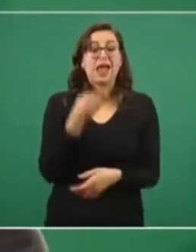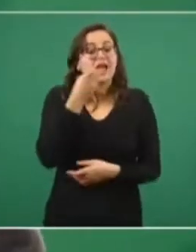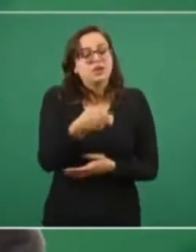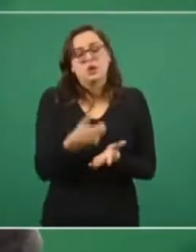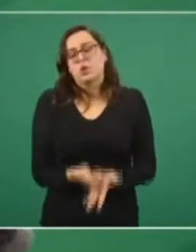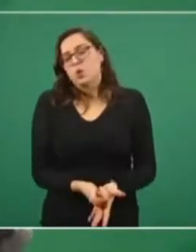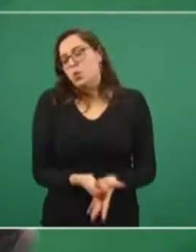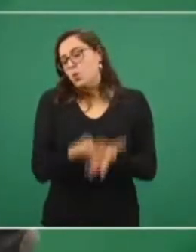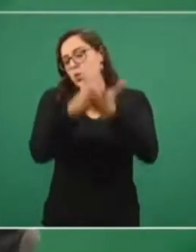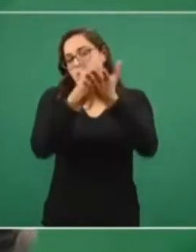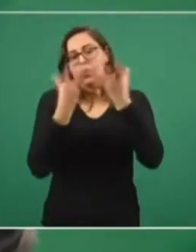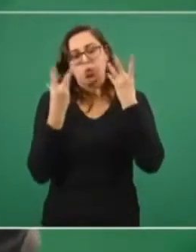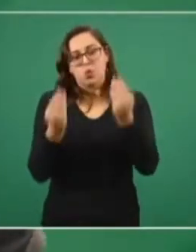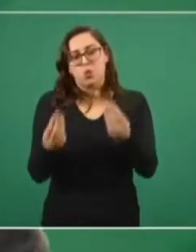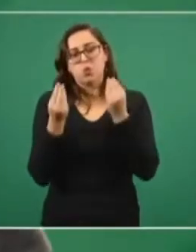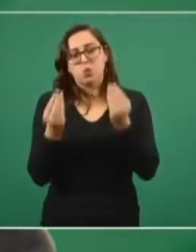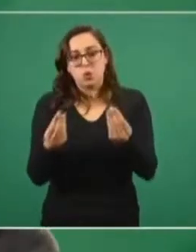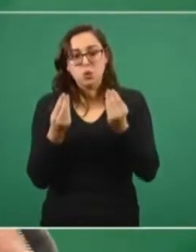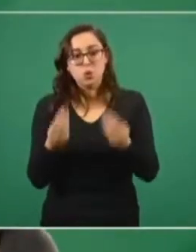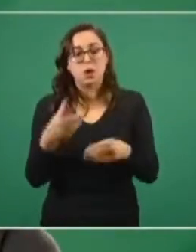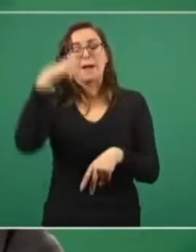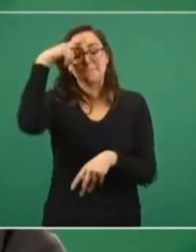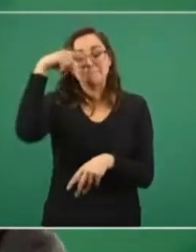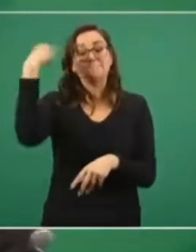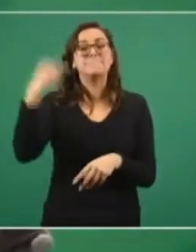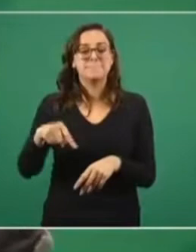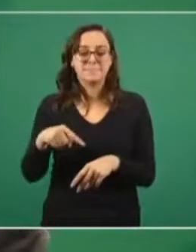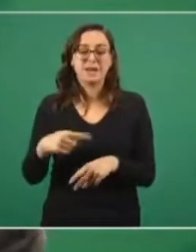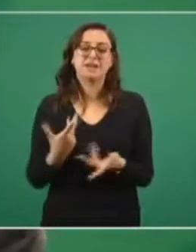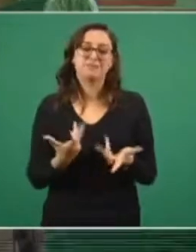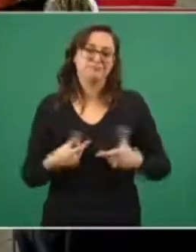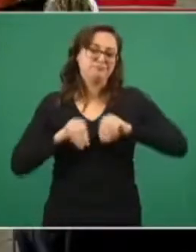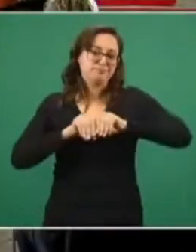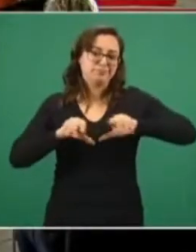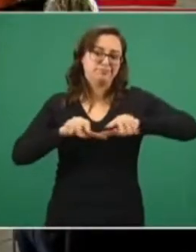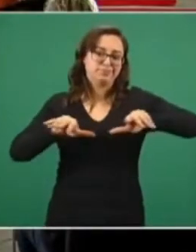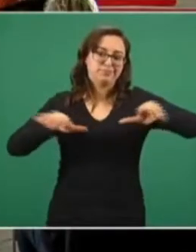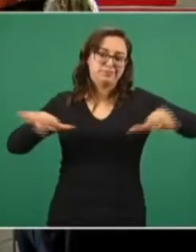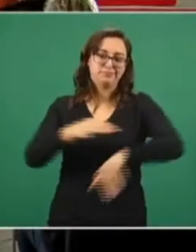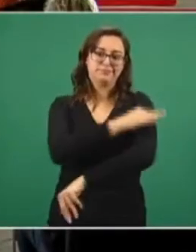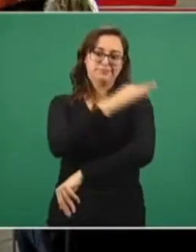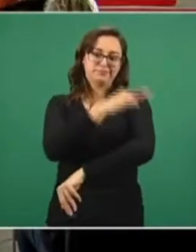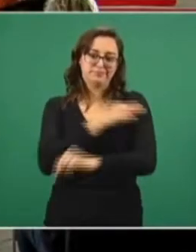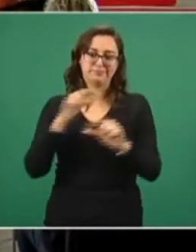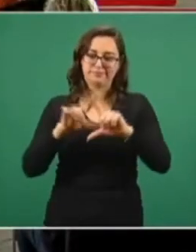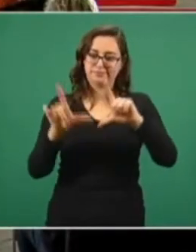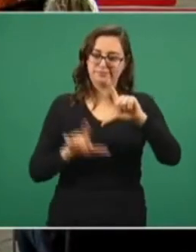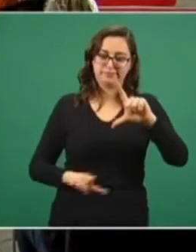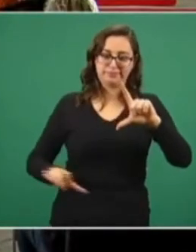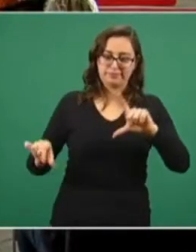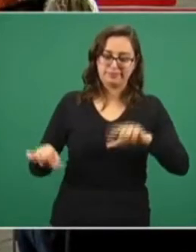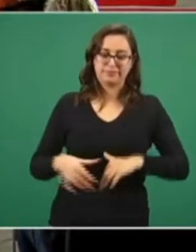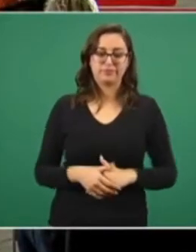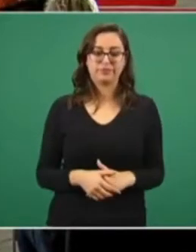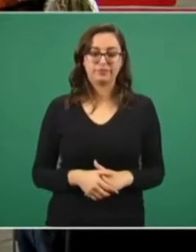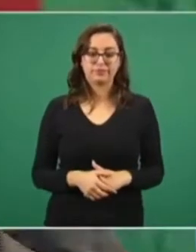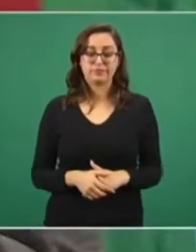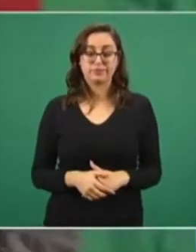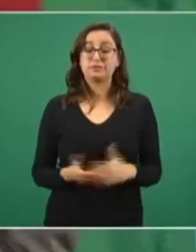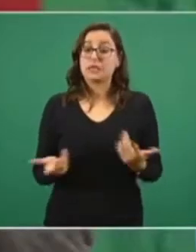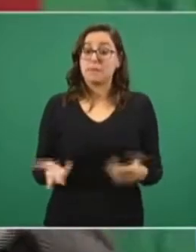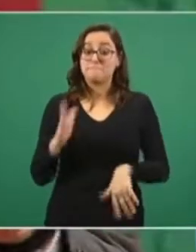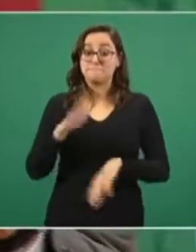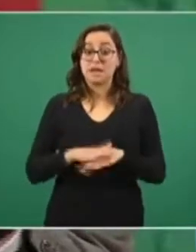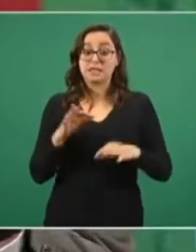podría facilitar mucho las cosas para expandir más rápidamente la vacunación, particularmente en las